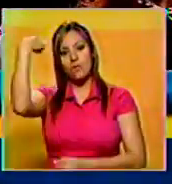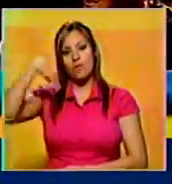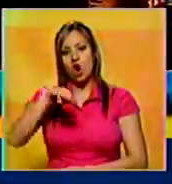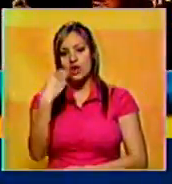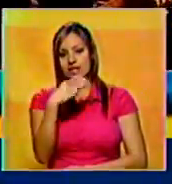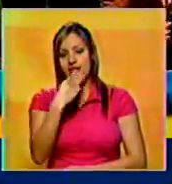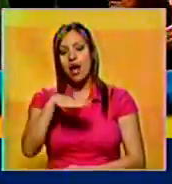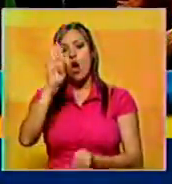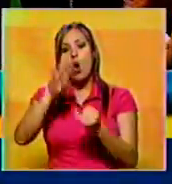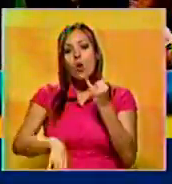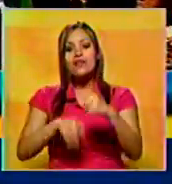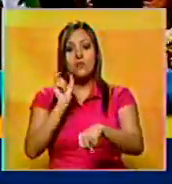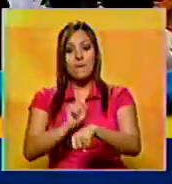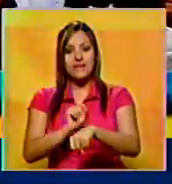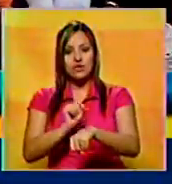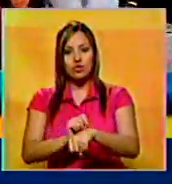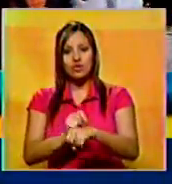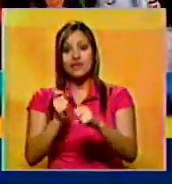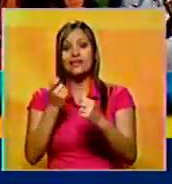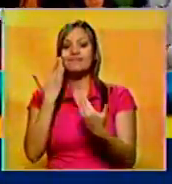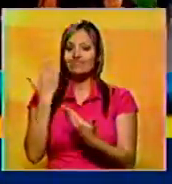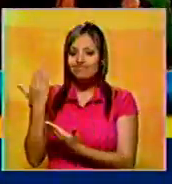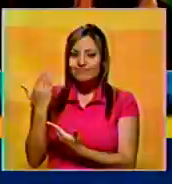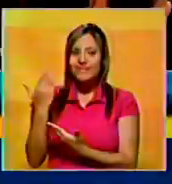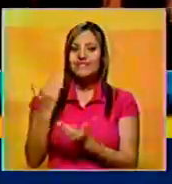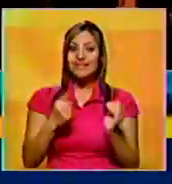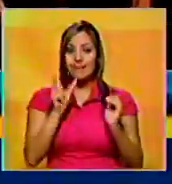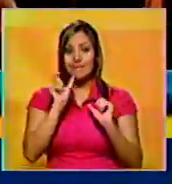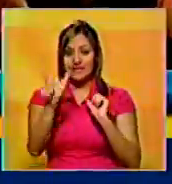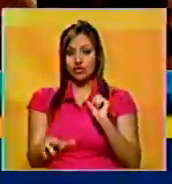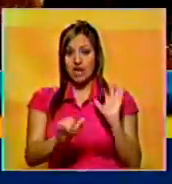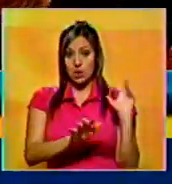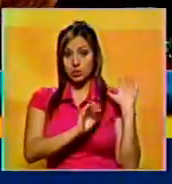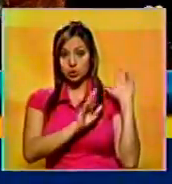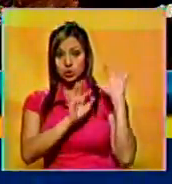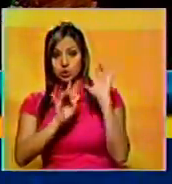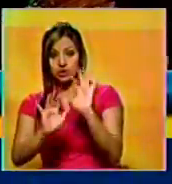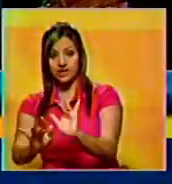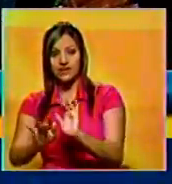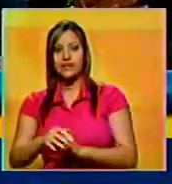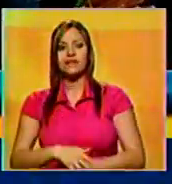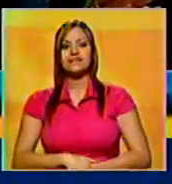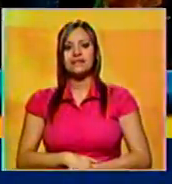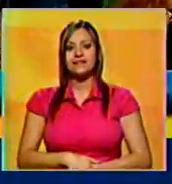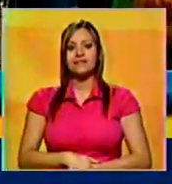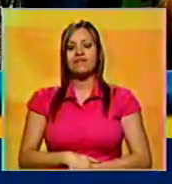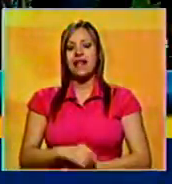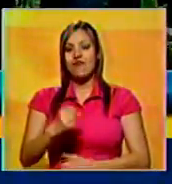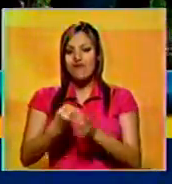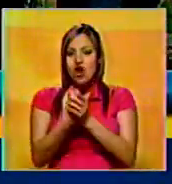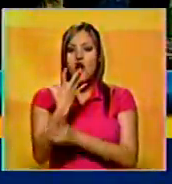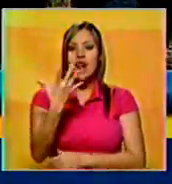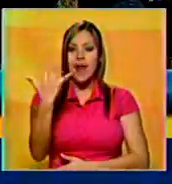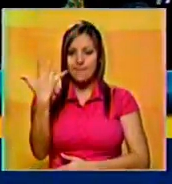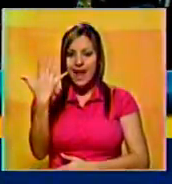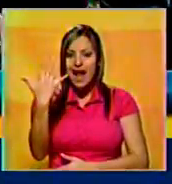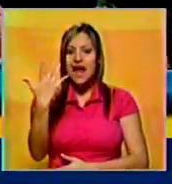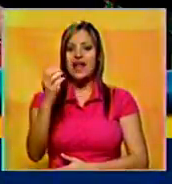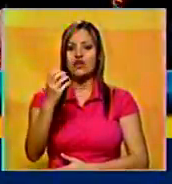hasta el último minuto. Como ustedes lo ven ahí, ya viene llegando la gente, o algunos con flores en la mano,